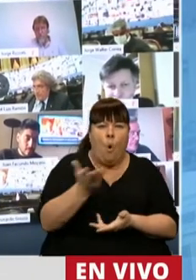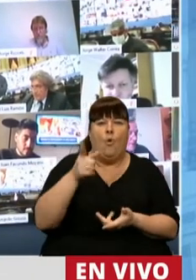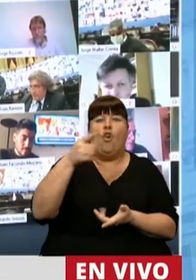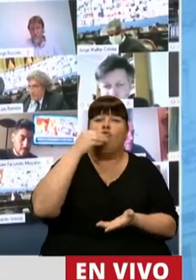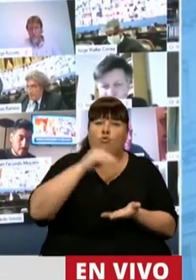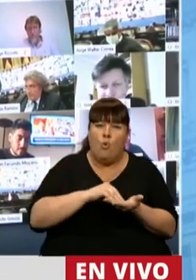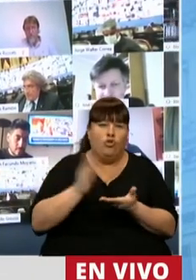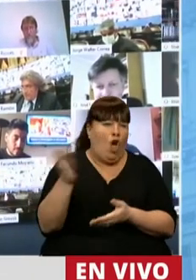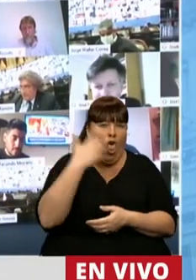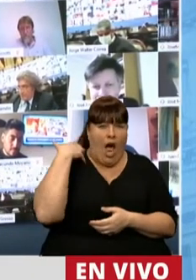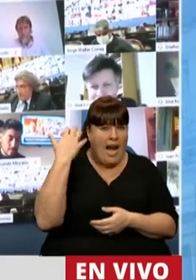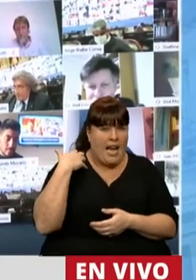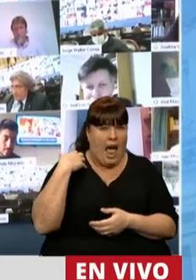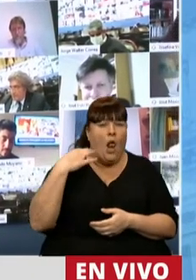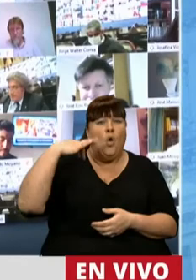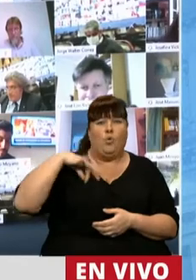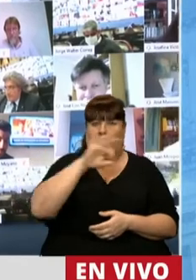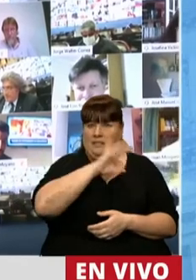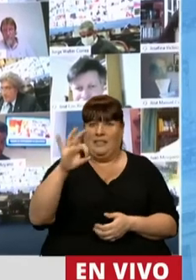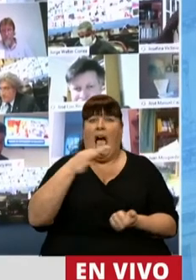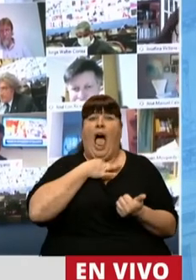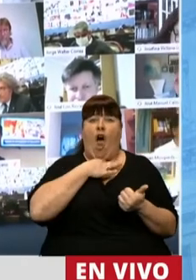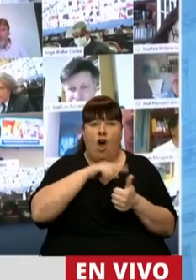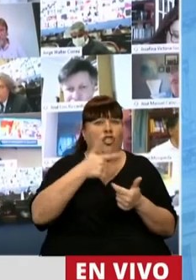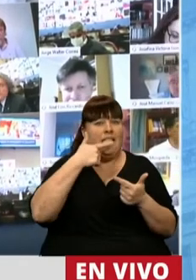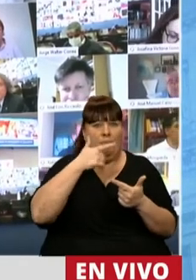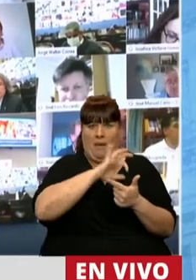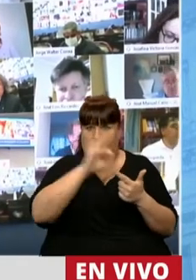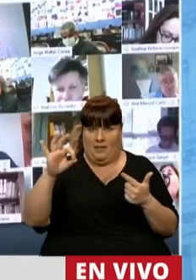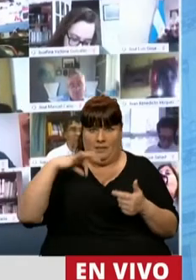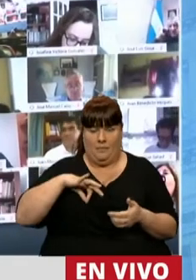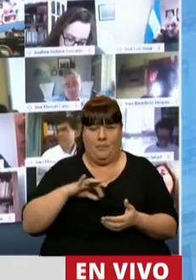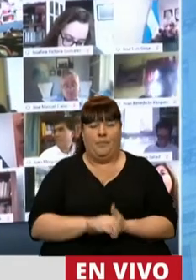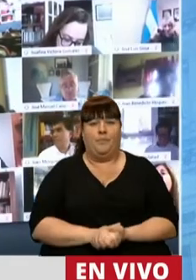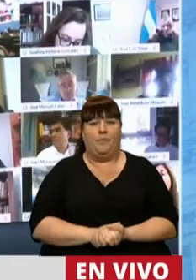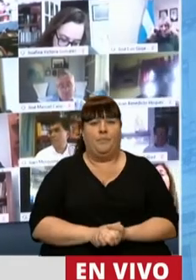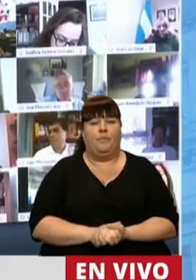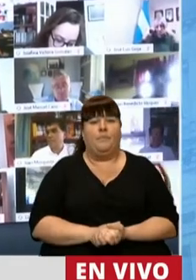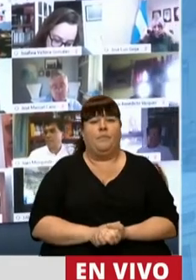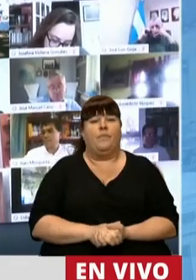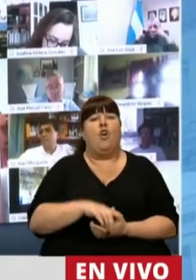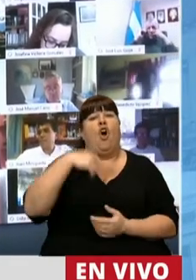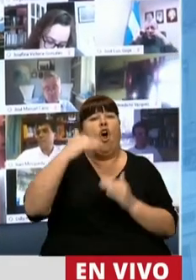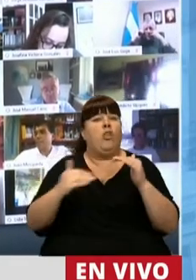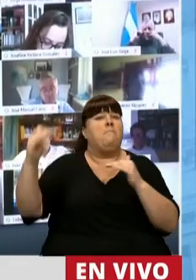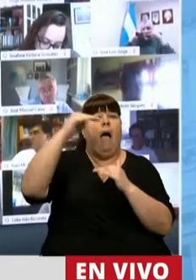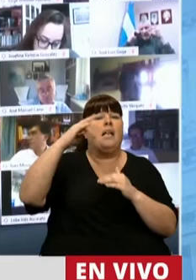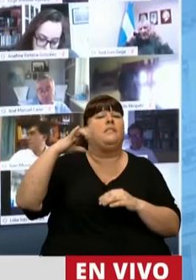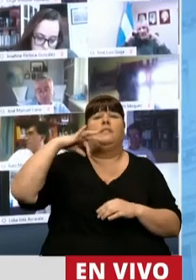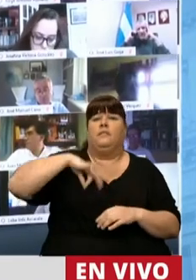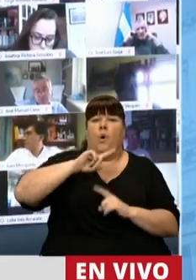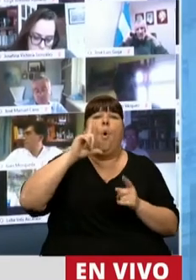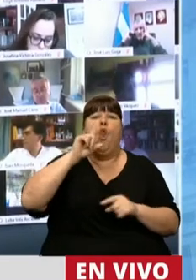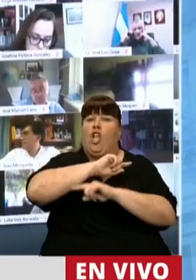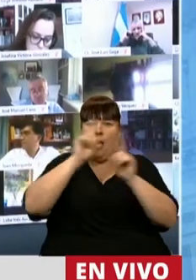públicos de Chubut en general, no han cobrado los sueldos de agosto y septiembre. Los de los segmentos más altos no han cobrado